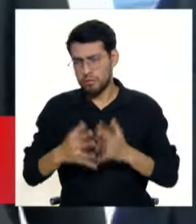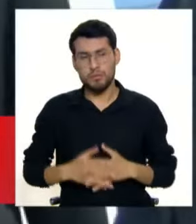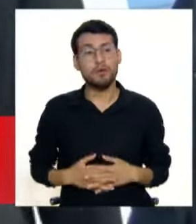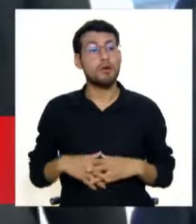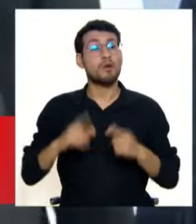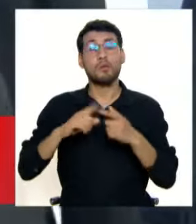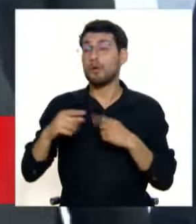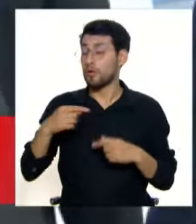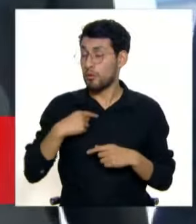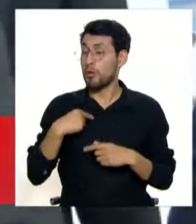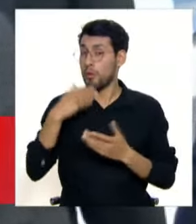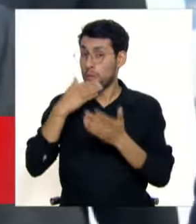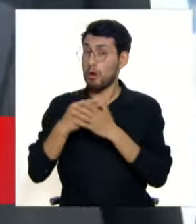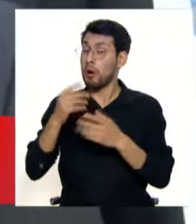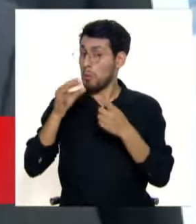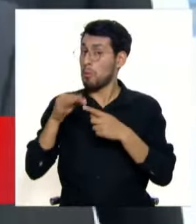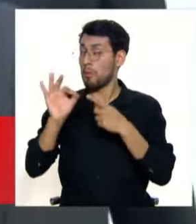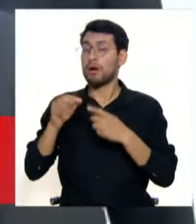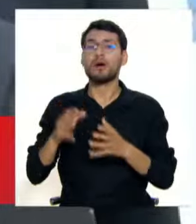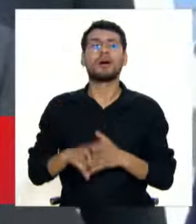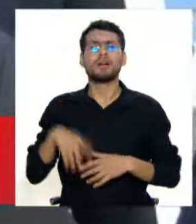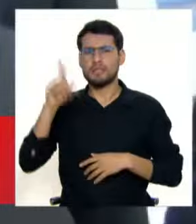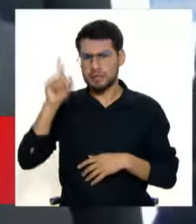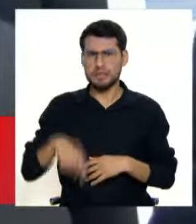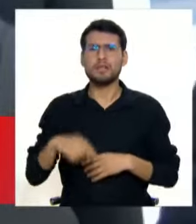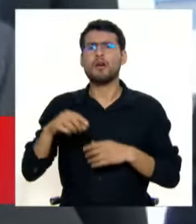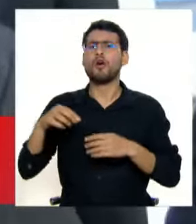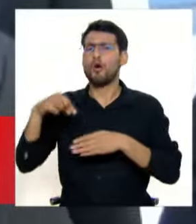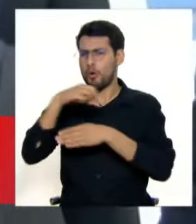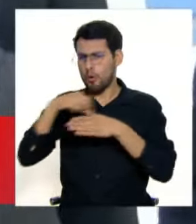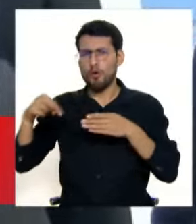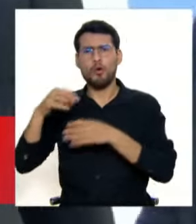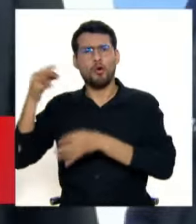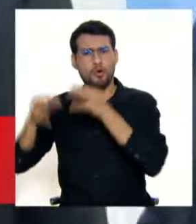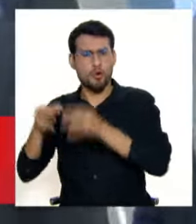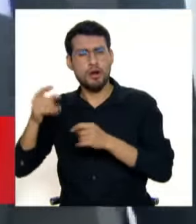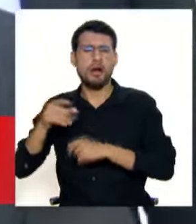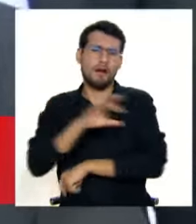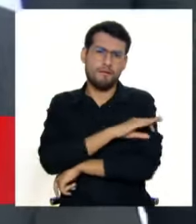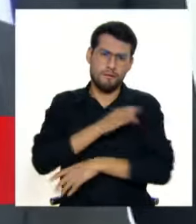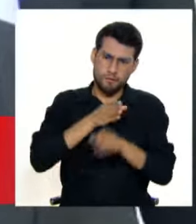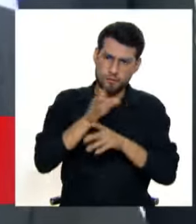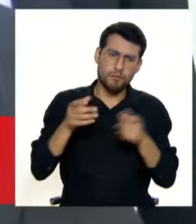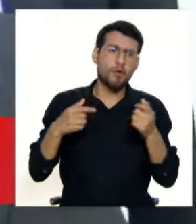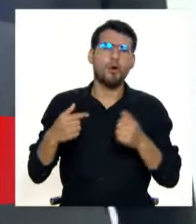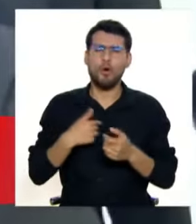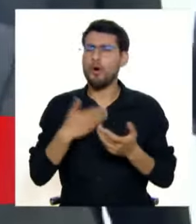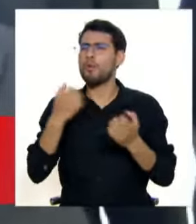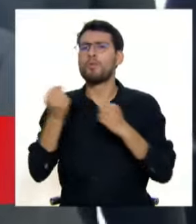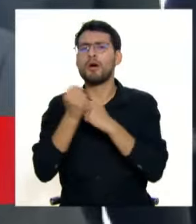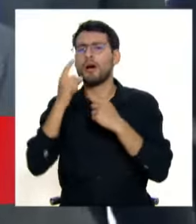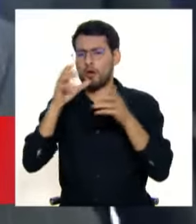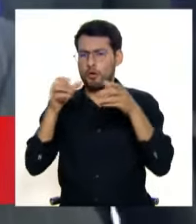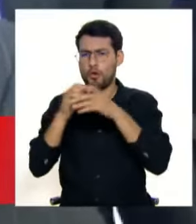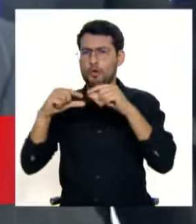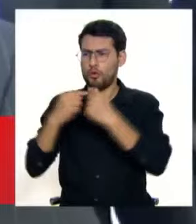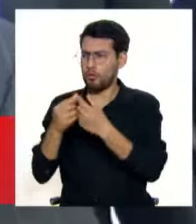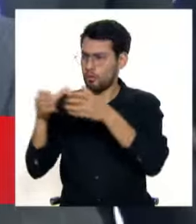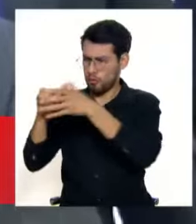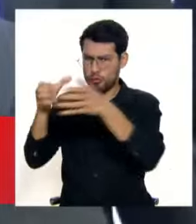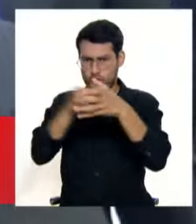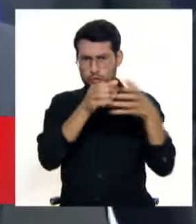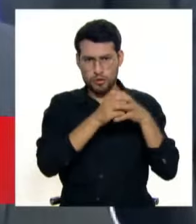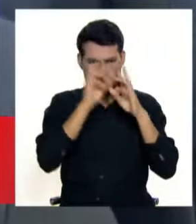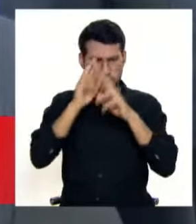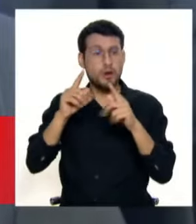lo que yo rescato es que tiene que haber una carrera judicial y una carrera fiscal. Yo estoy a favor de la institucionalidad, pero